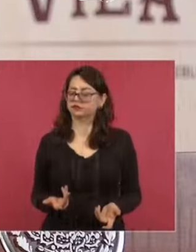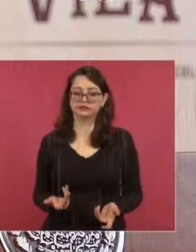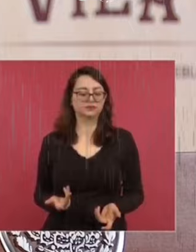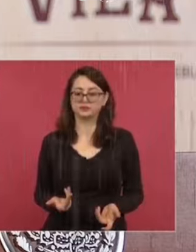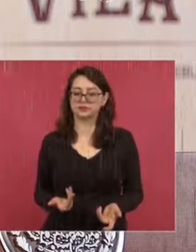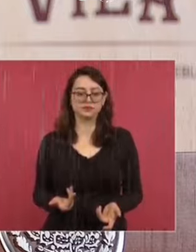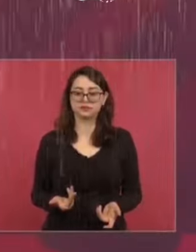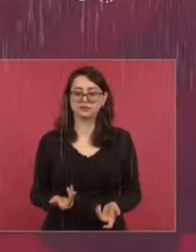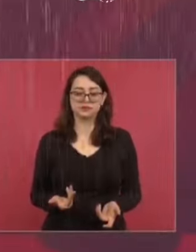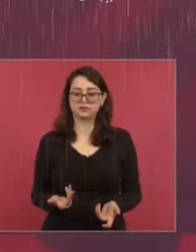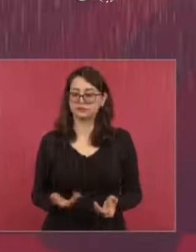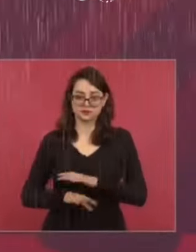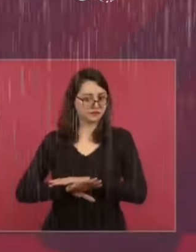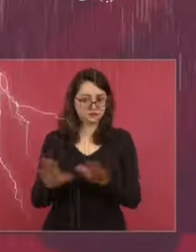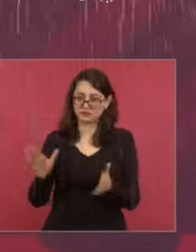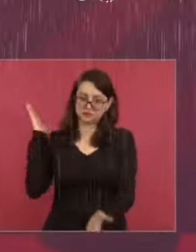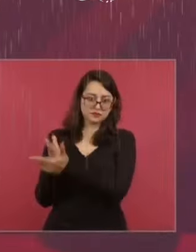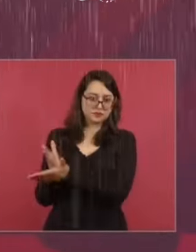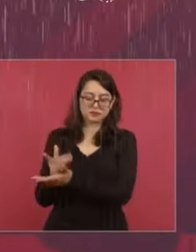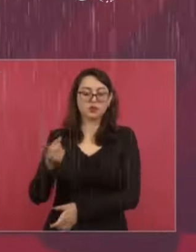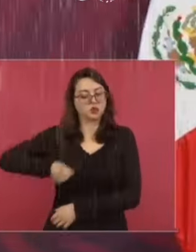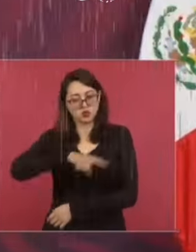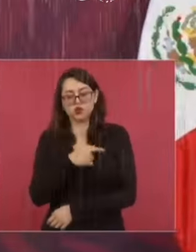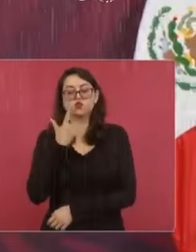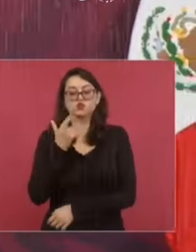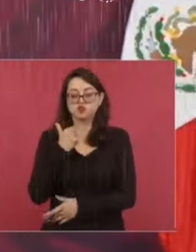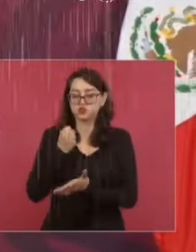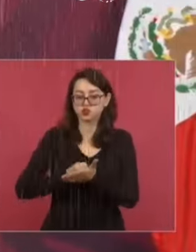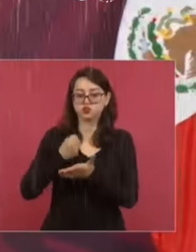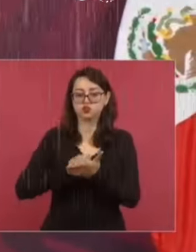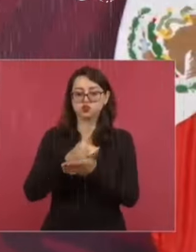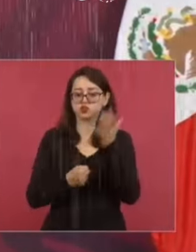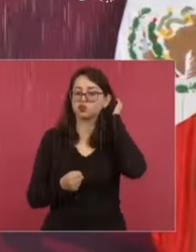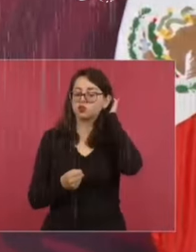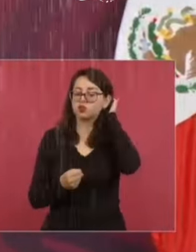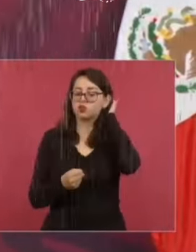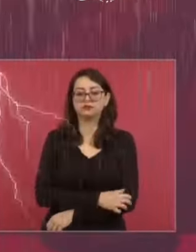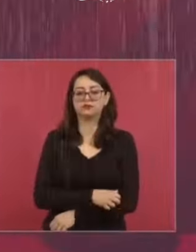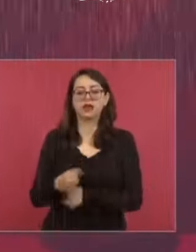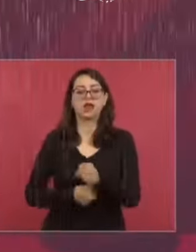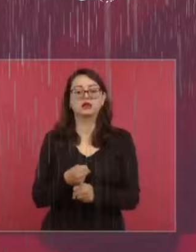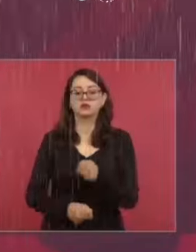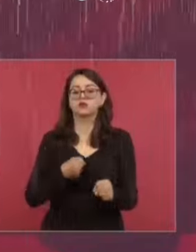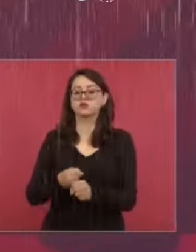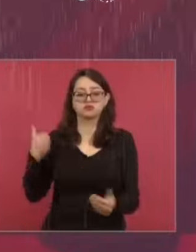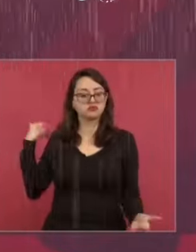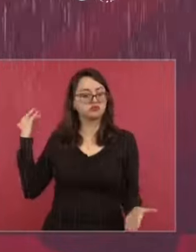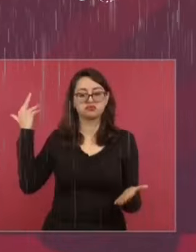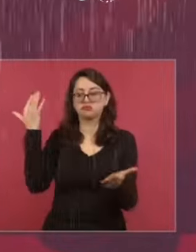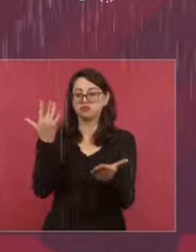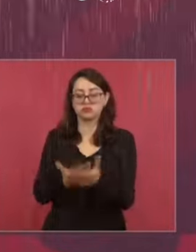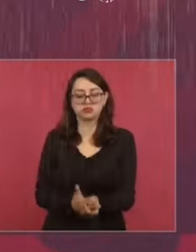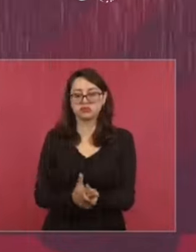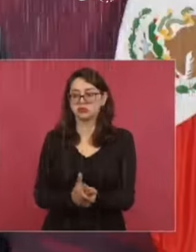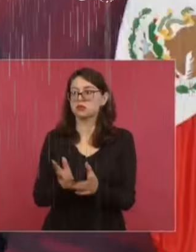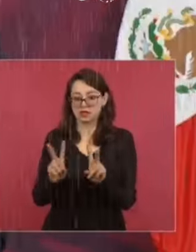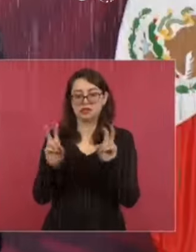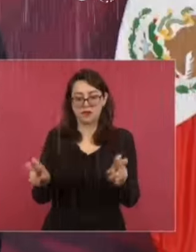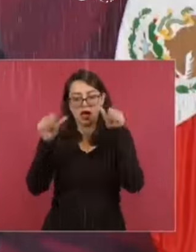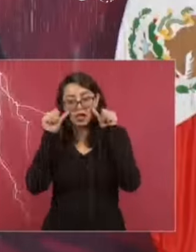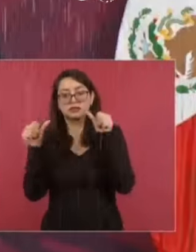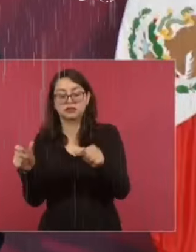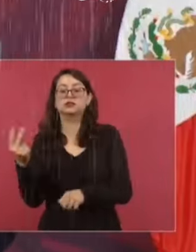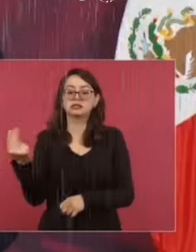Entonces, tenemos que seguir insistiendo en que el Poder Judicial se moralice. Ahora que ya se está atendiendo el asunto, ir al